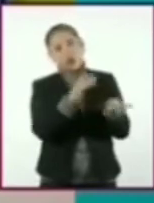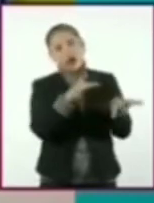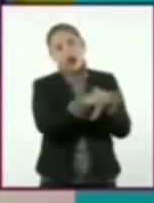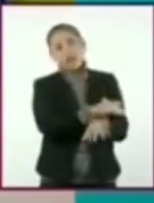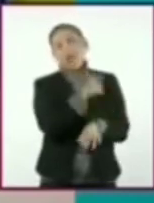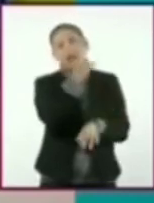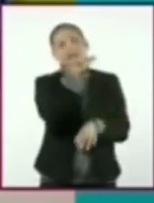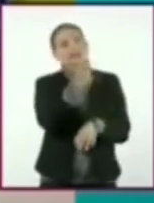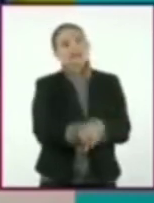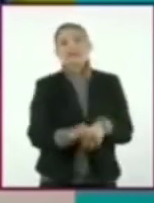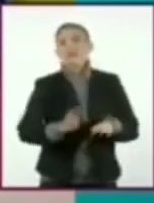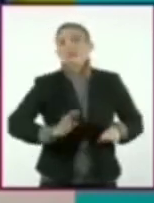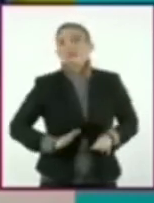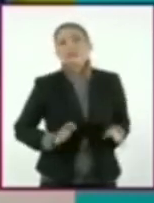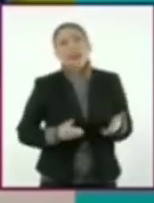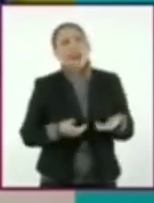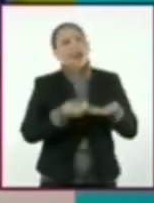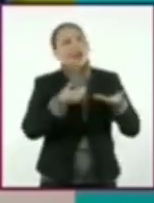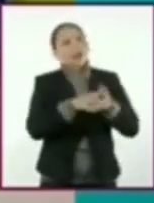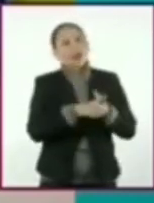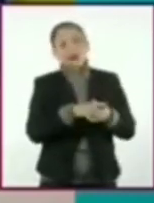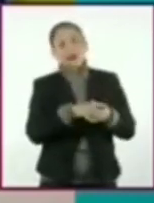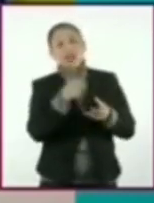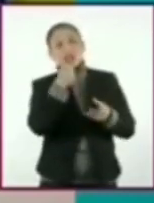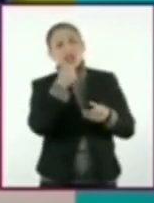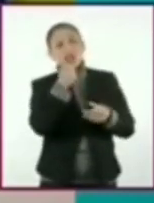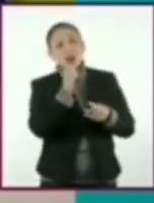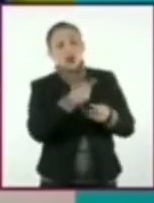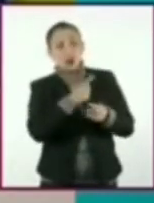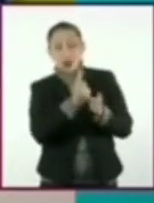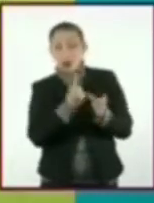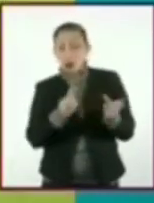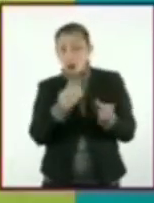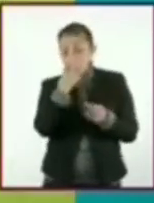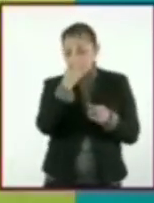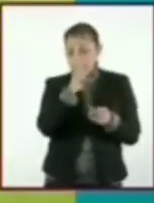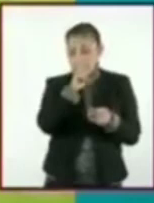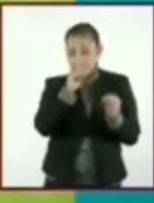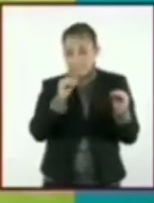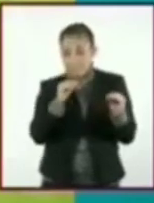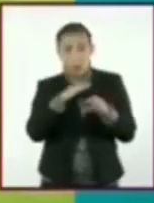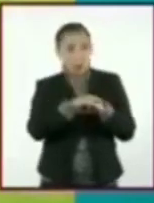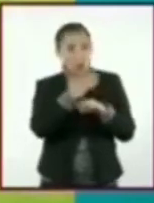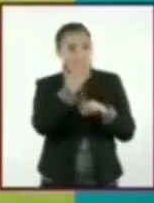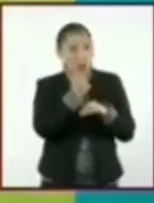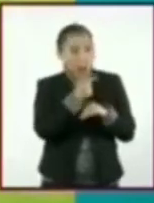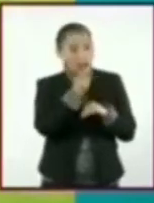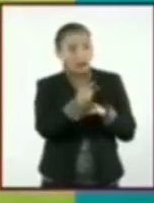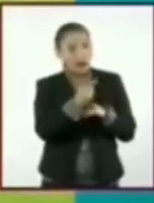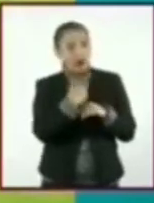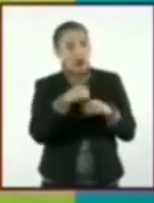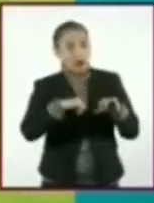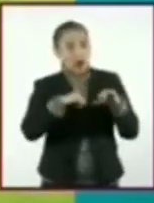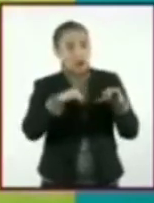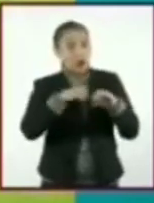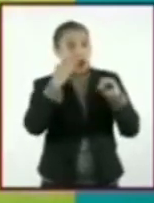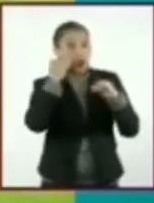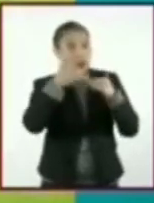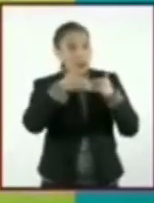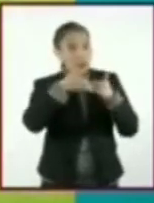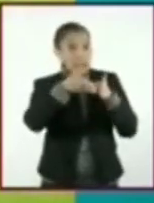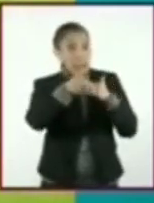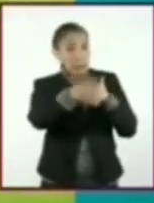cambia su estado de ánimo, ¿no? Entonces, un niño que es aislado, que es deprimido, que no tiene muchos amigos, si está en la adolescencia o en la etapa